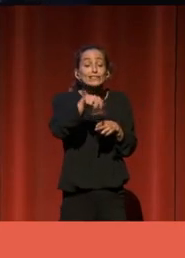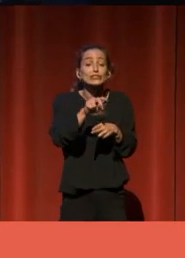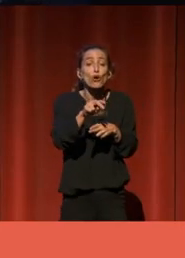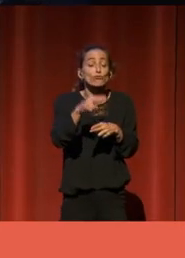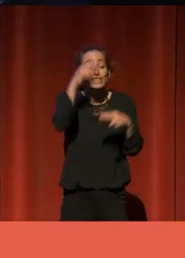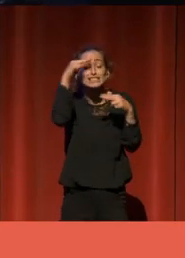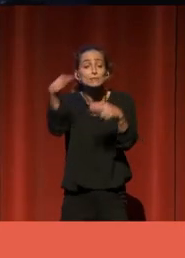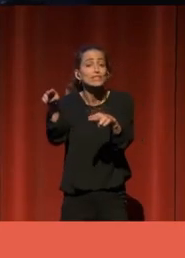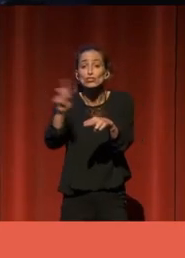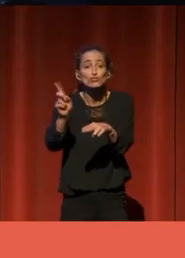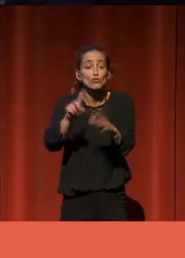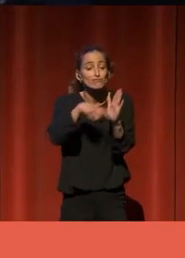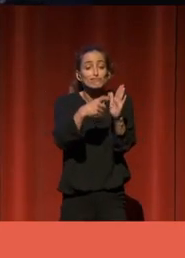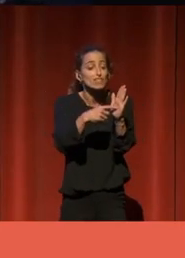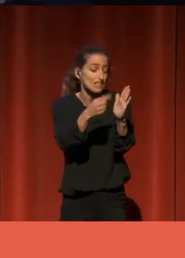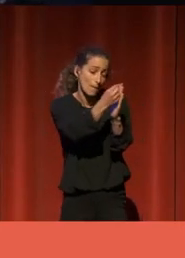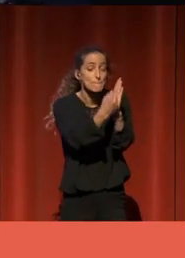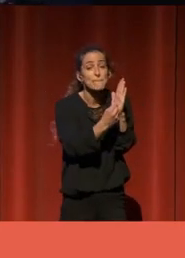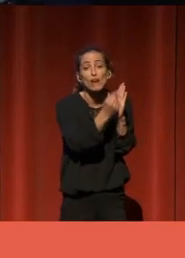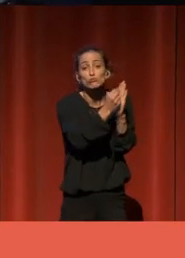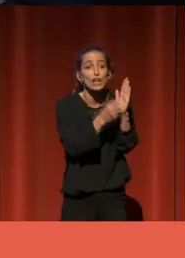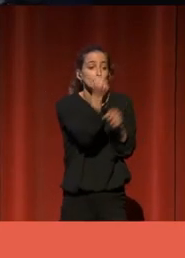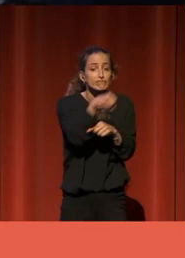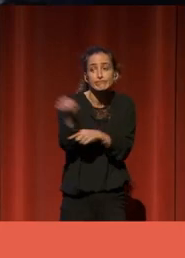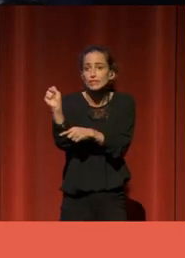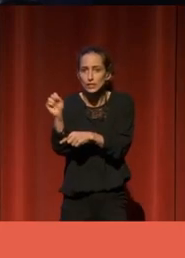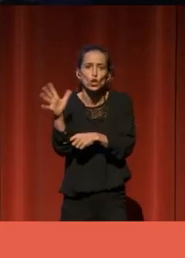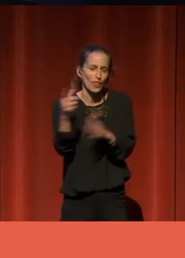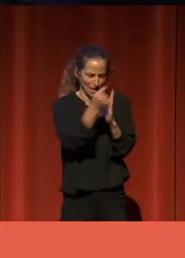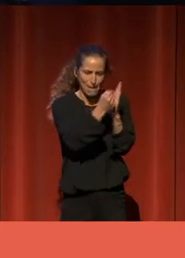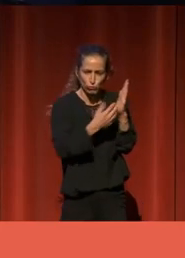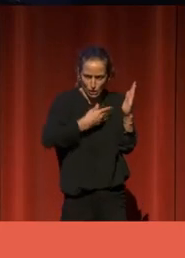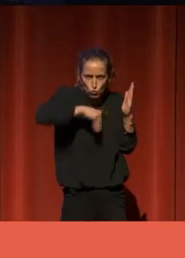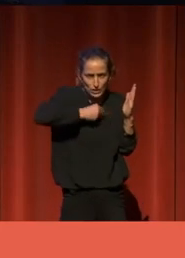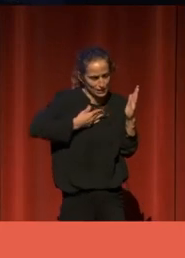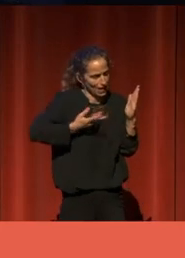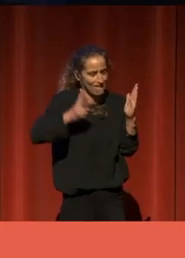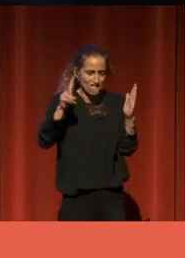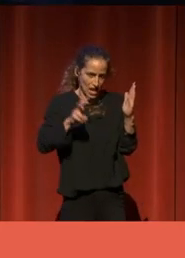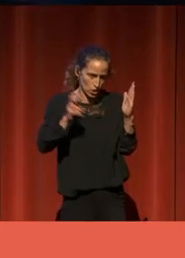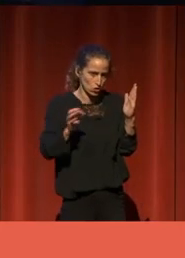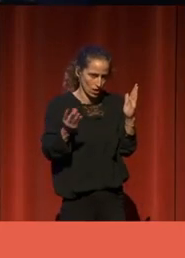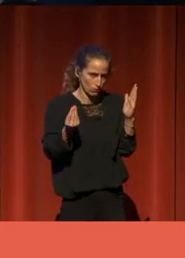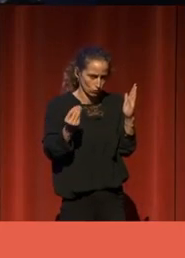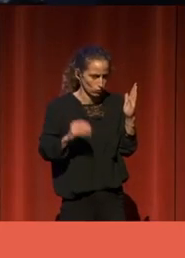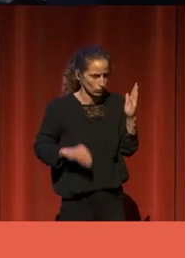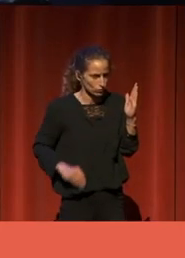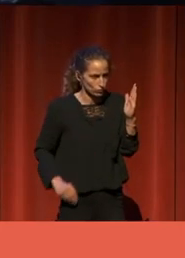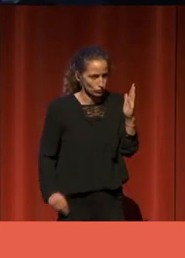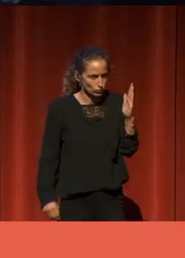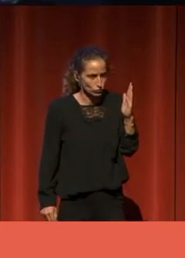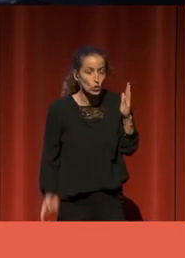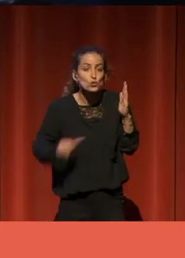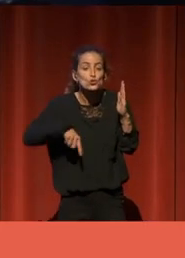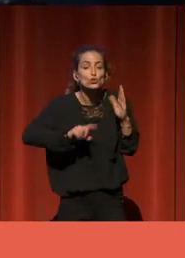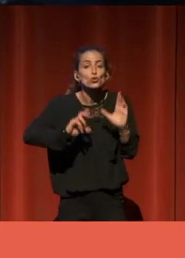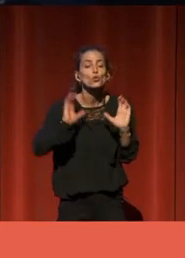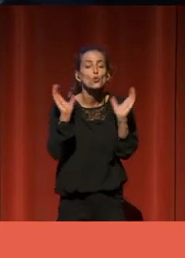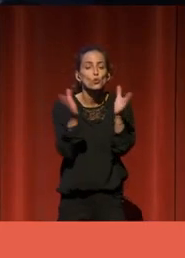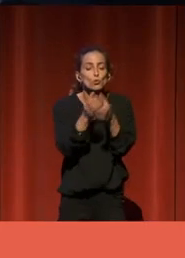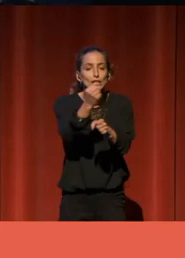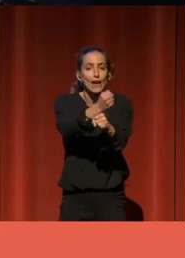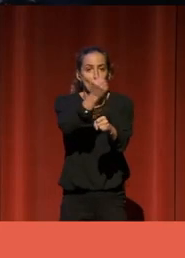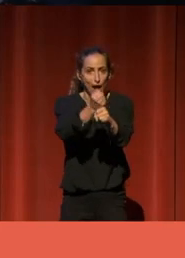así que estas pautas siguen siendo muy valiosas eh creamos un grupo de trabajo entre